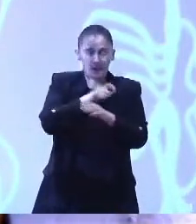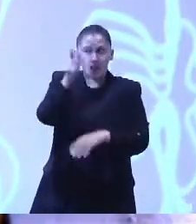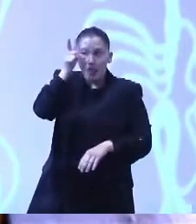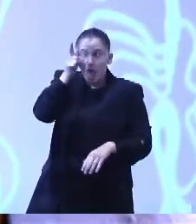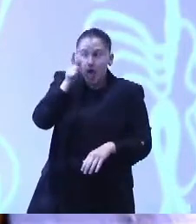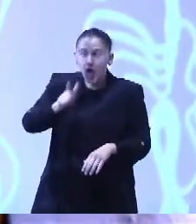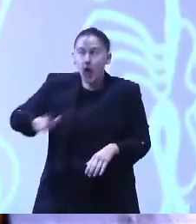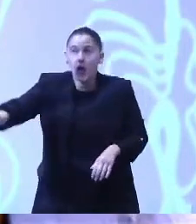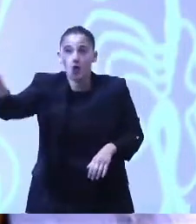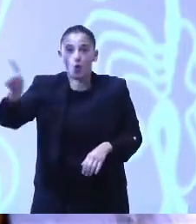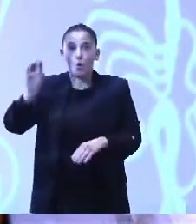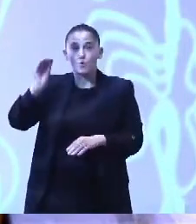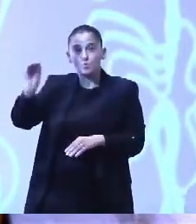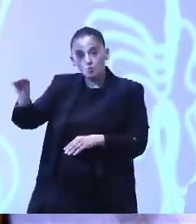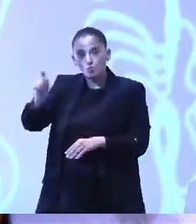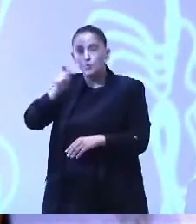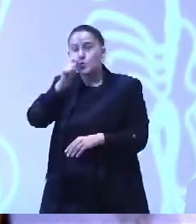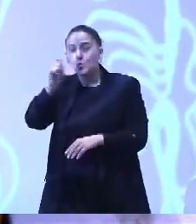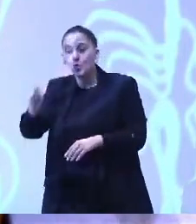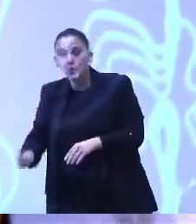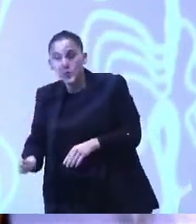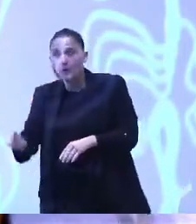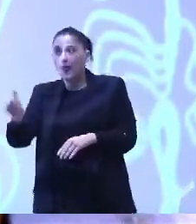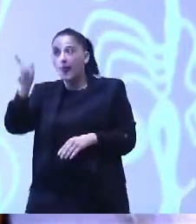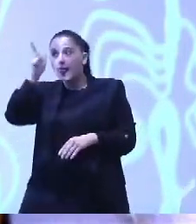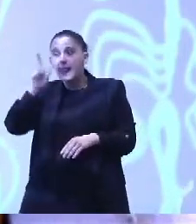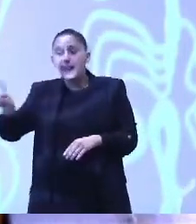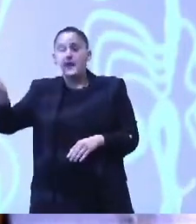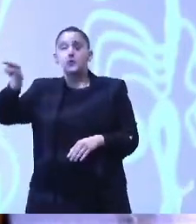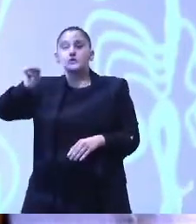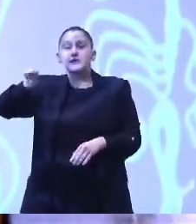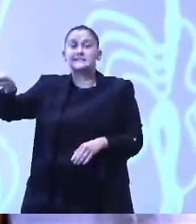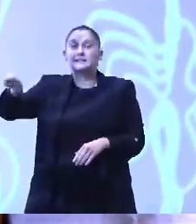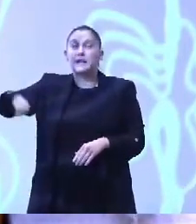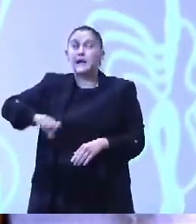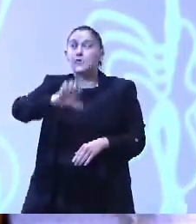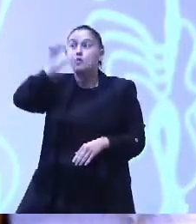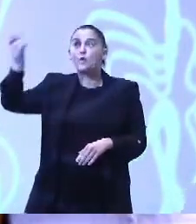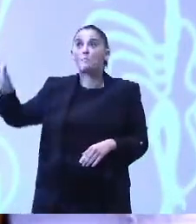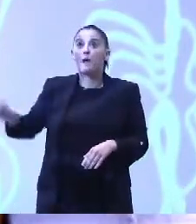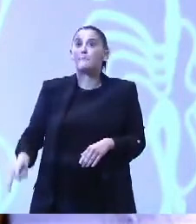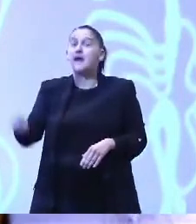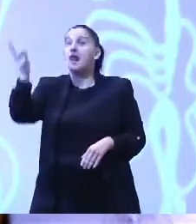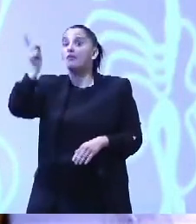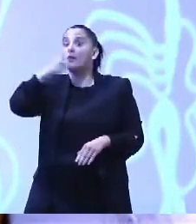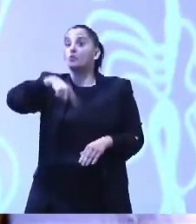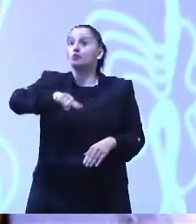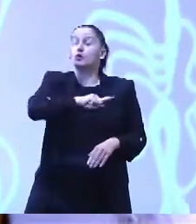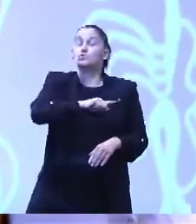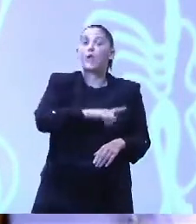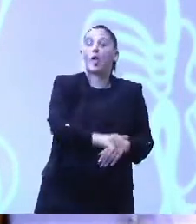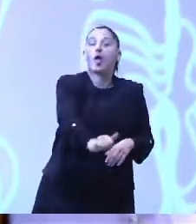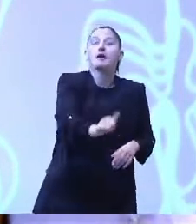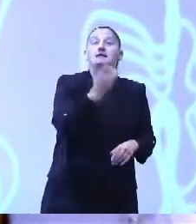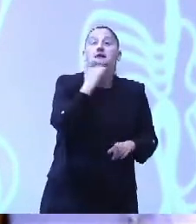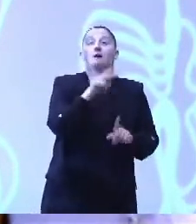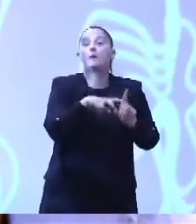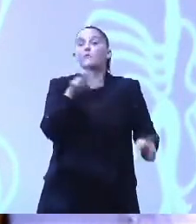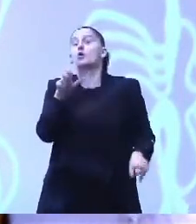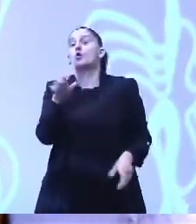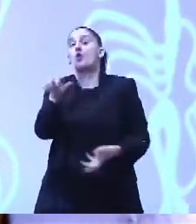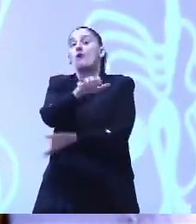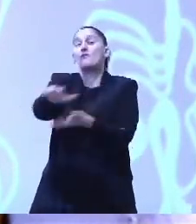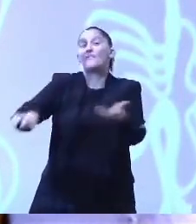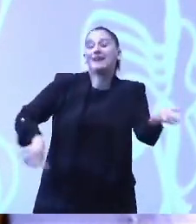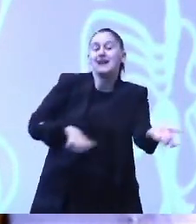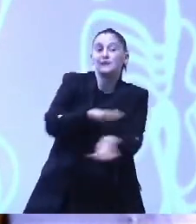del frente oriental y del este de Europa, desde el punto de vista geográfico, las amenazas que podamos tener desde el punto de vista del conflicto